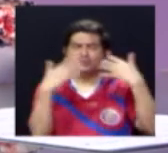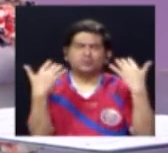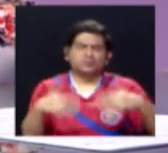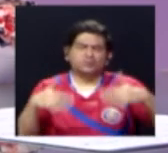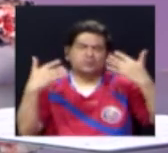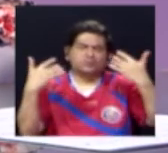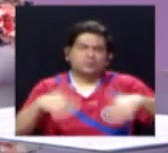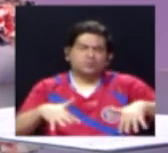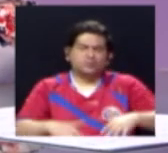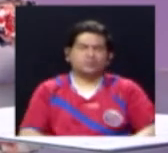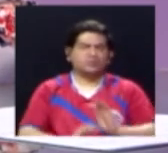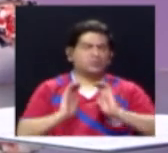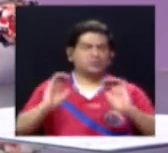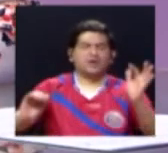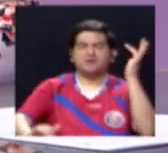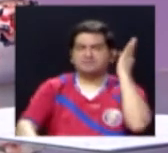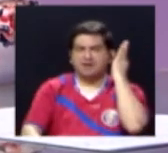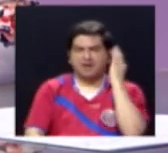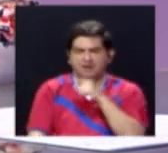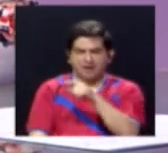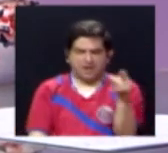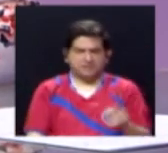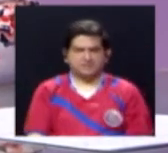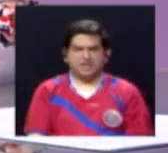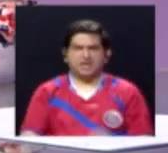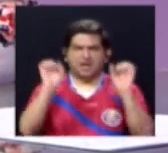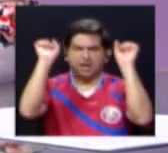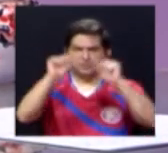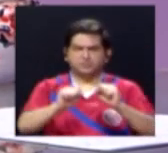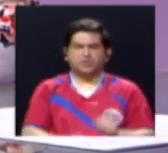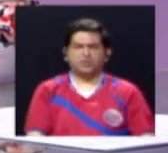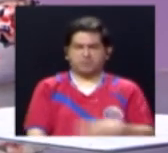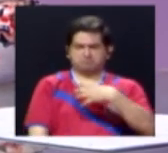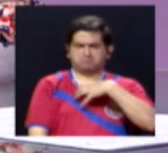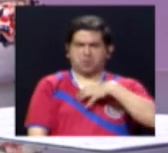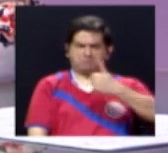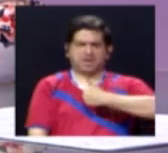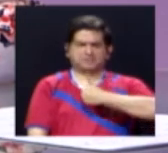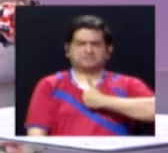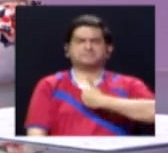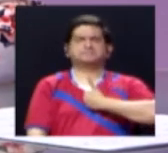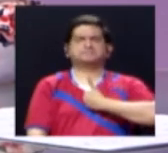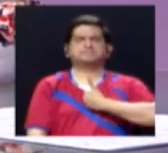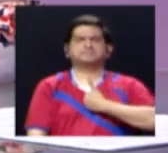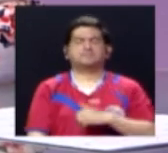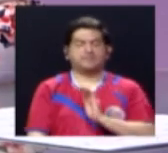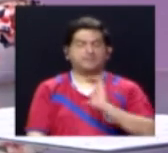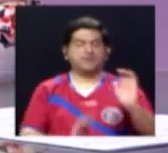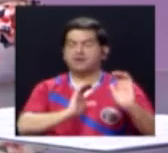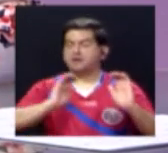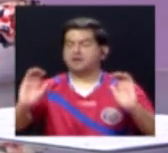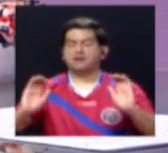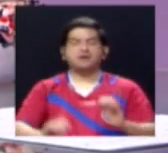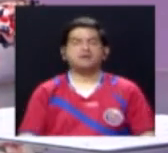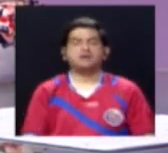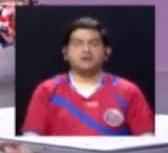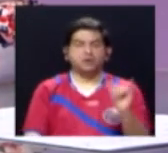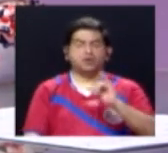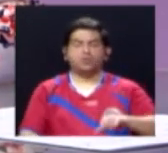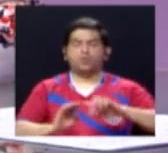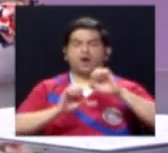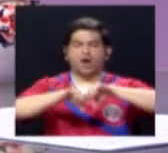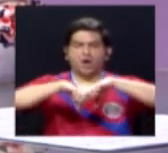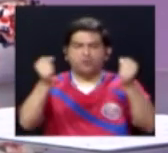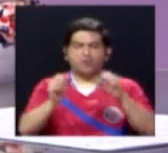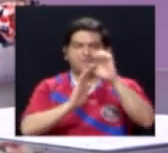en nuestras niñas para que sean cada vez más dueñas de sí mismos y en nuestros niños para romper estereotipos